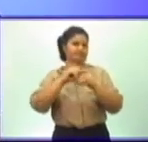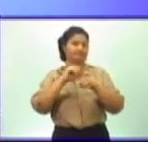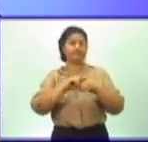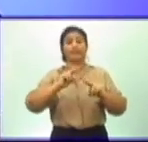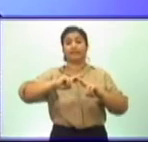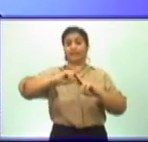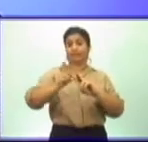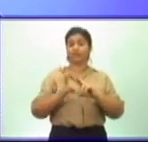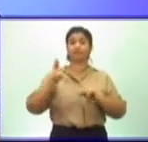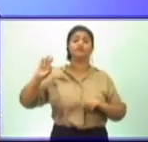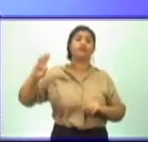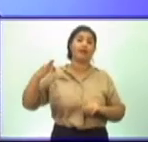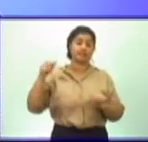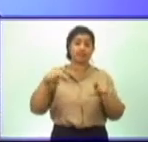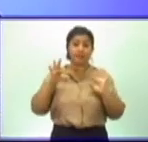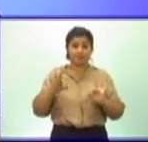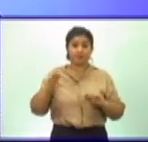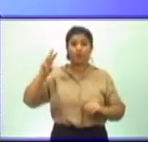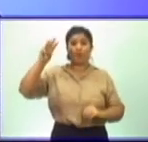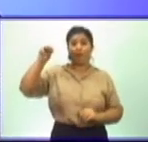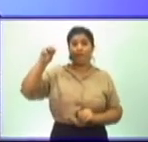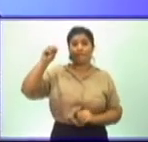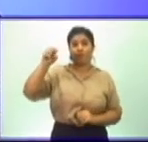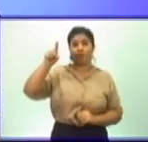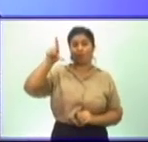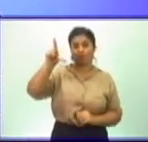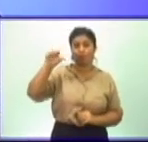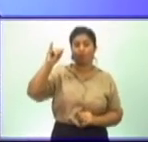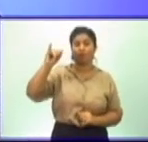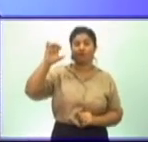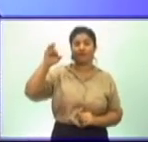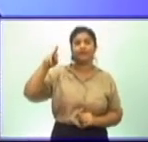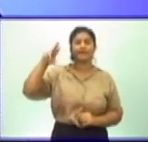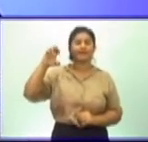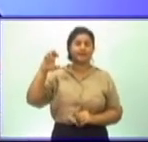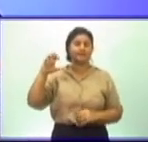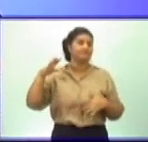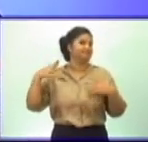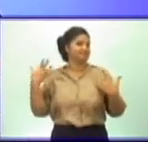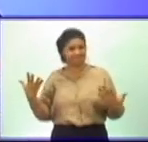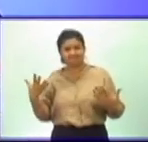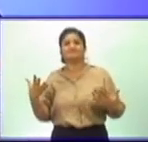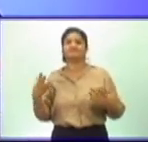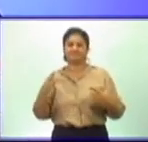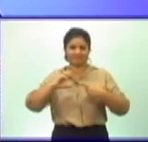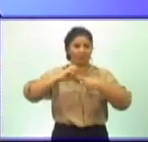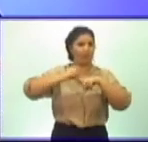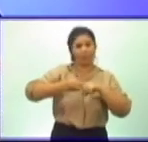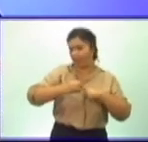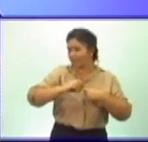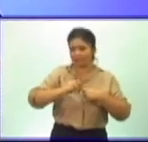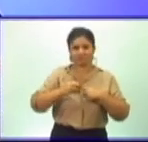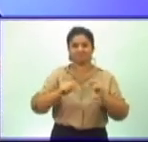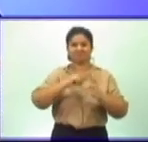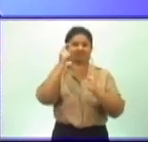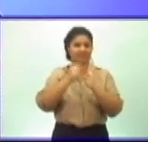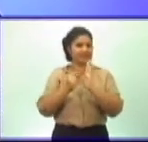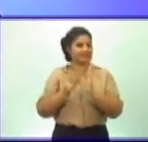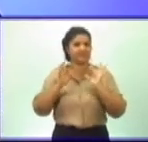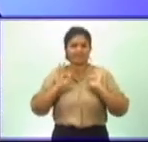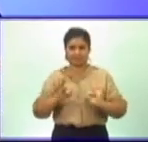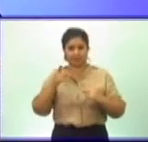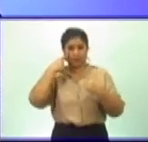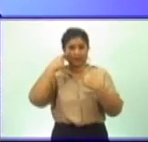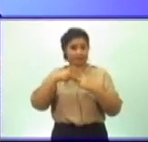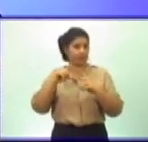que regresar una y otra vez para deleitarnos con sus comedias y también para aprender, porque fue